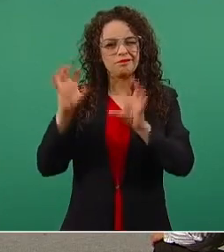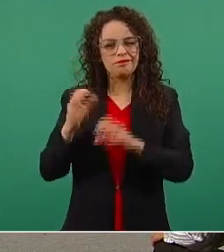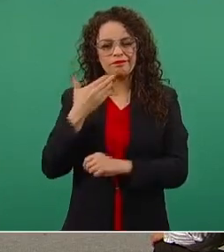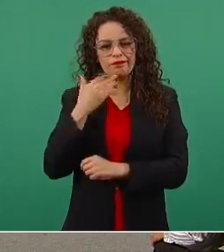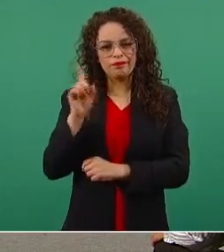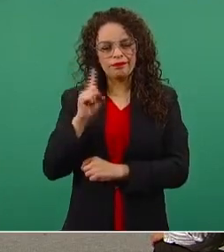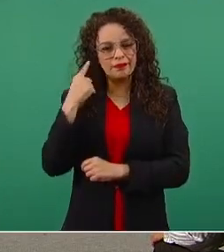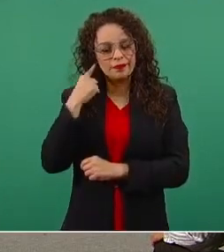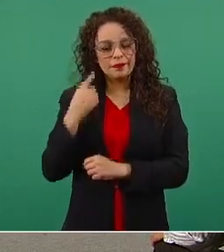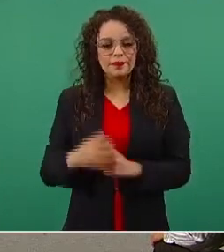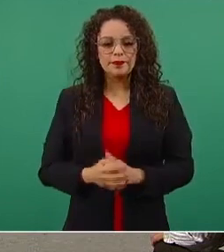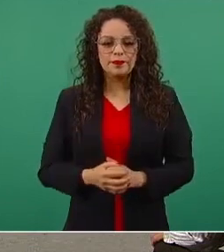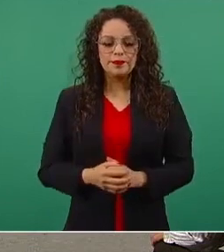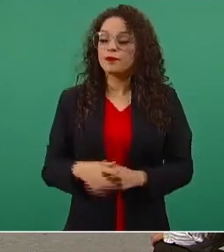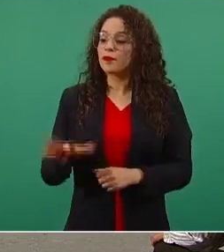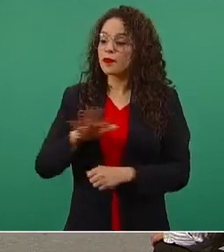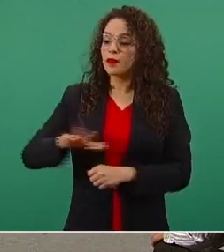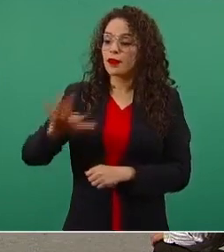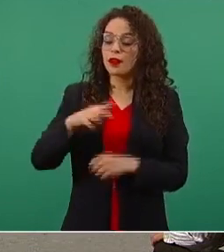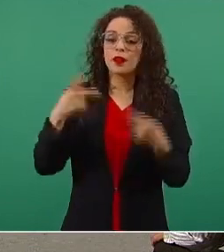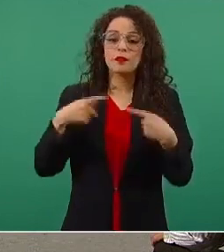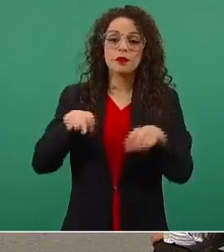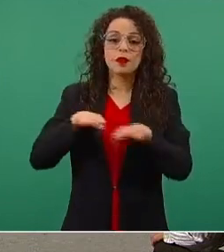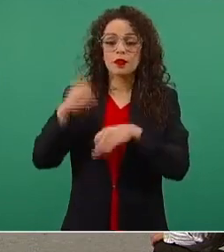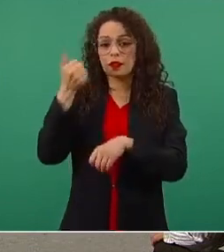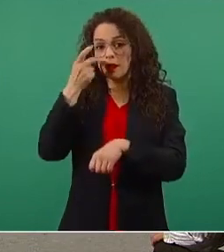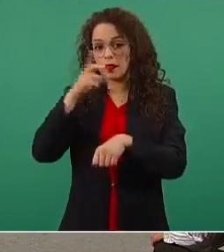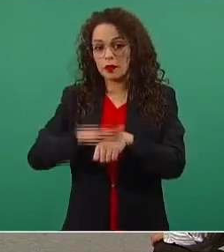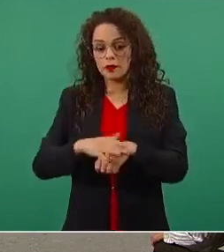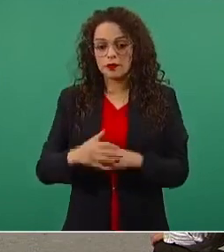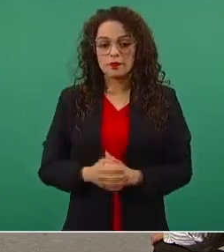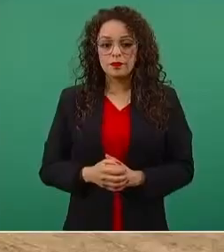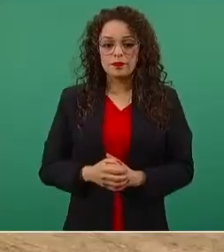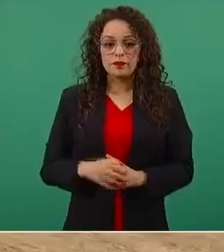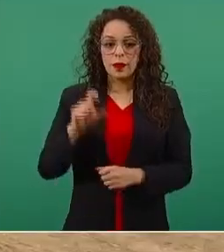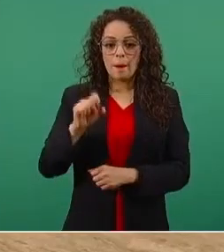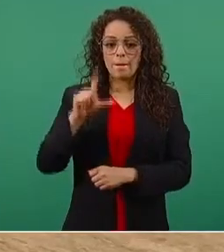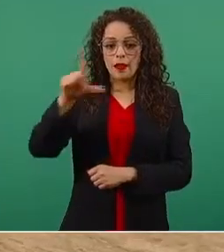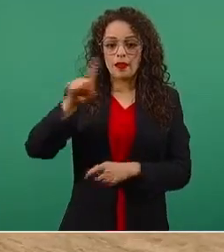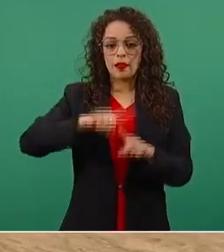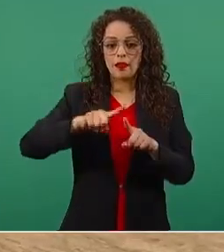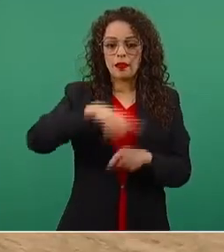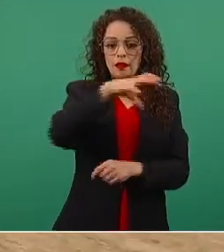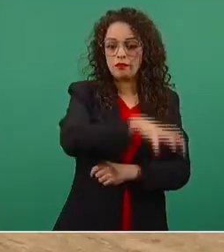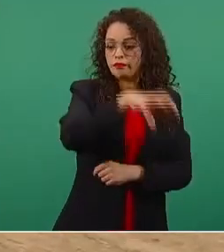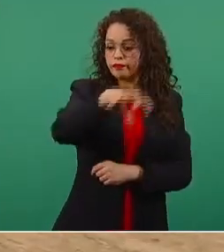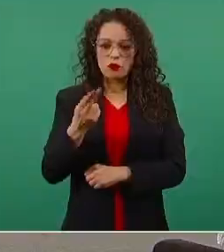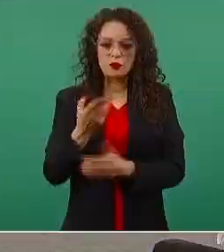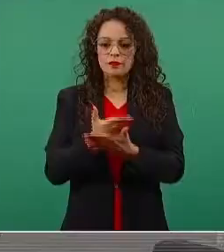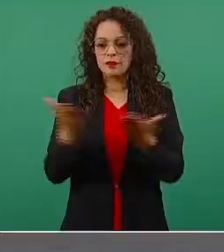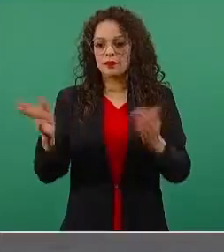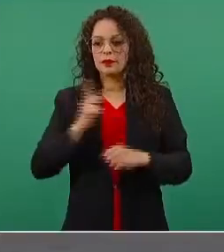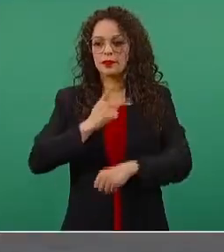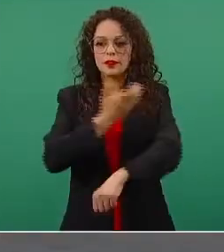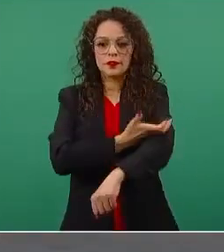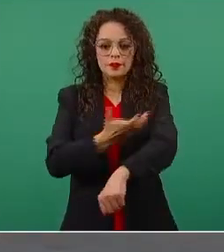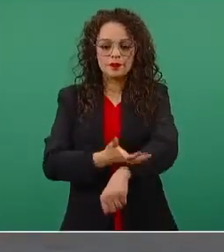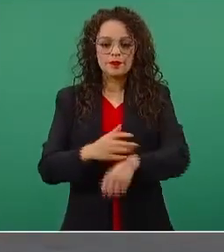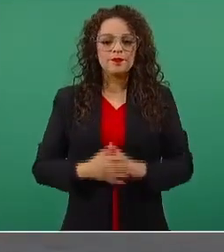especial administrativo, distribuidos en 27 sedes en todo el estado, en los 17 municipios.